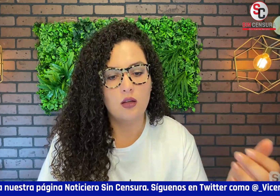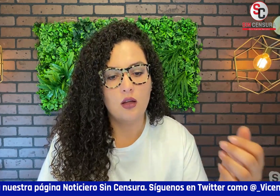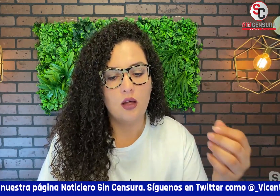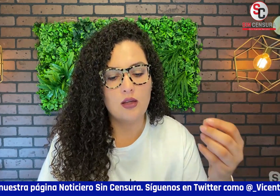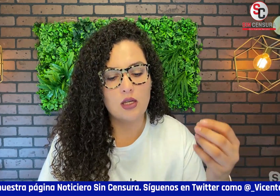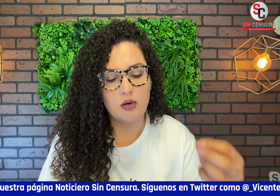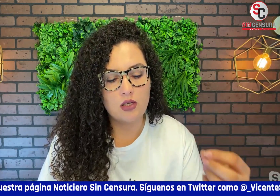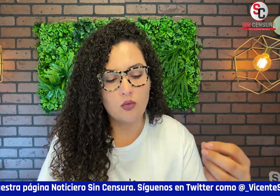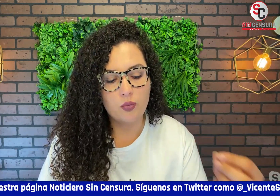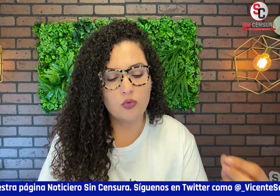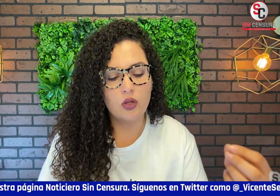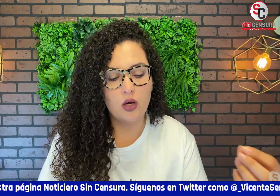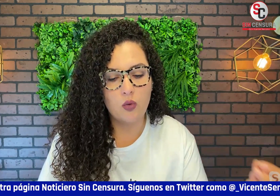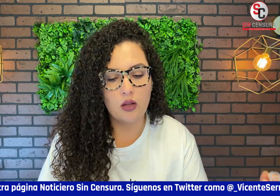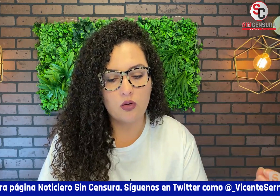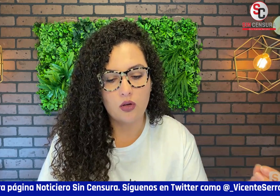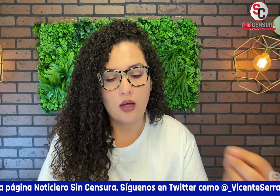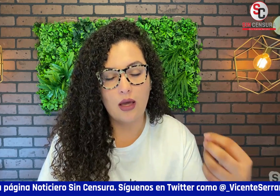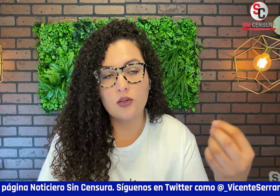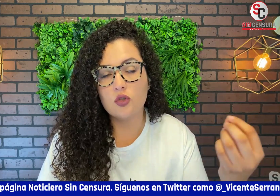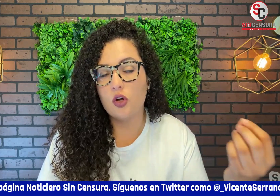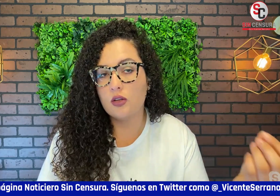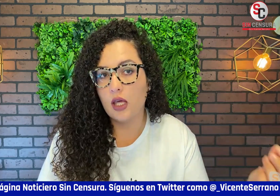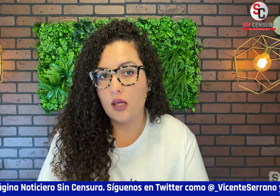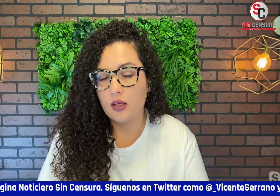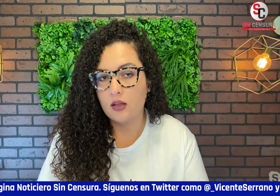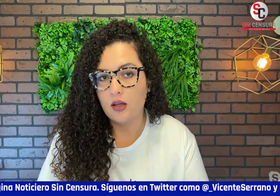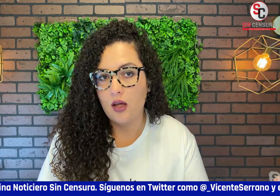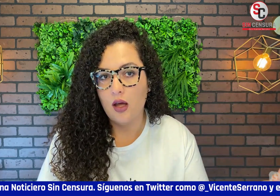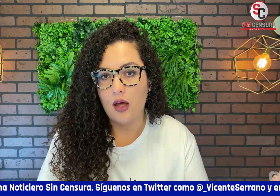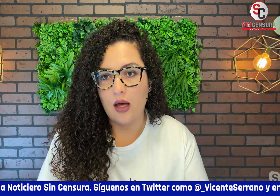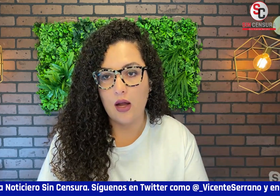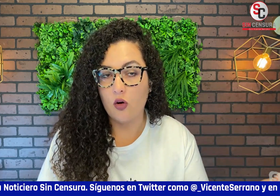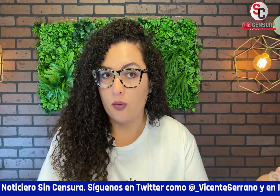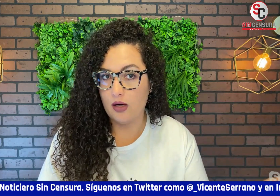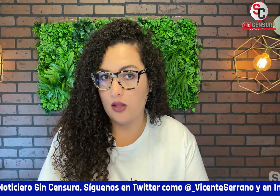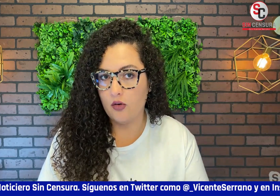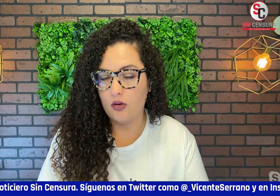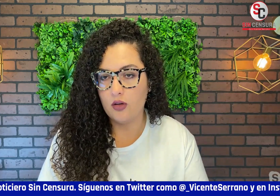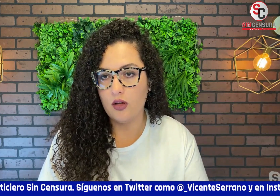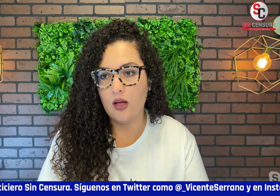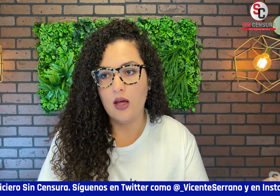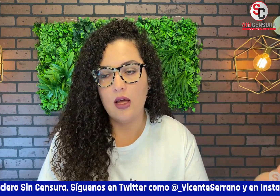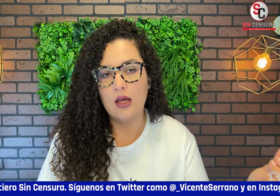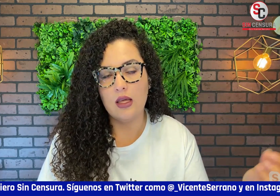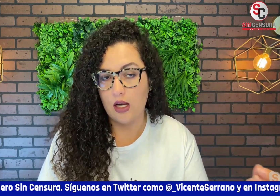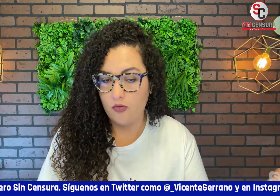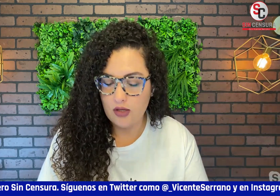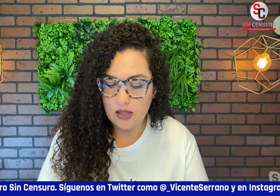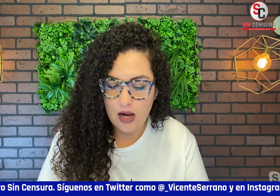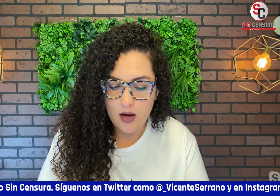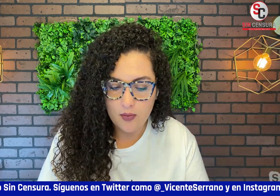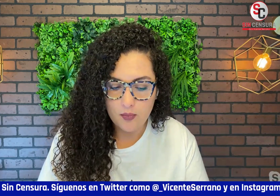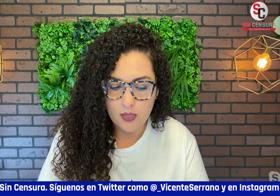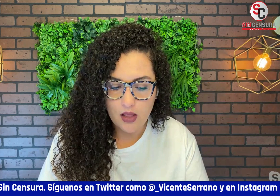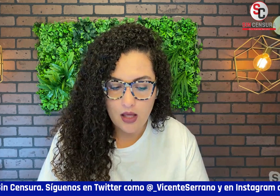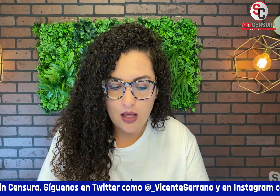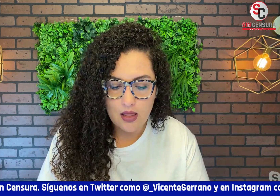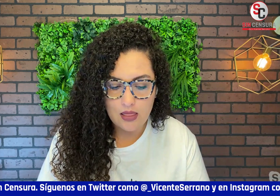importante establecer un punto de acuerdo que exhorte al gobernador y al